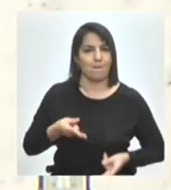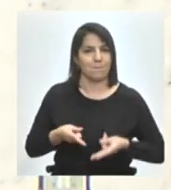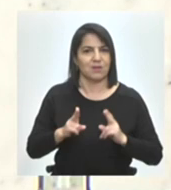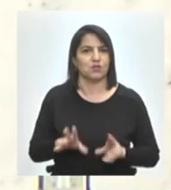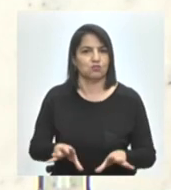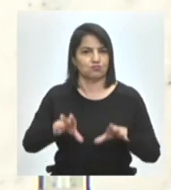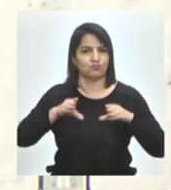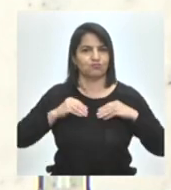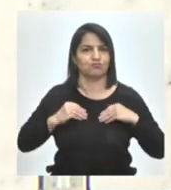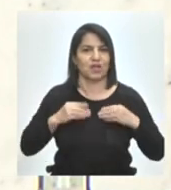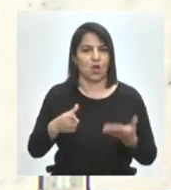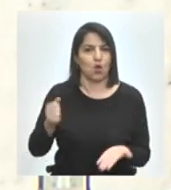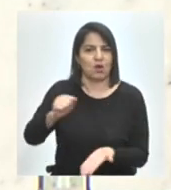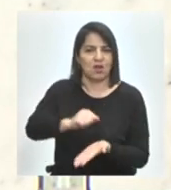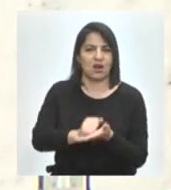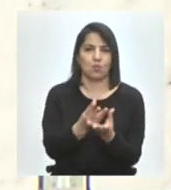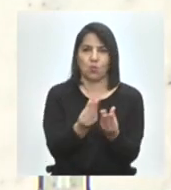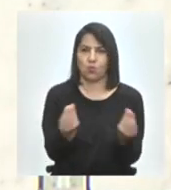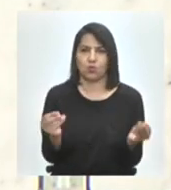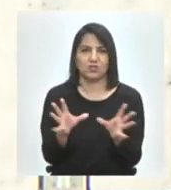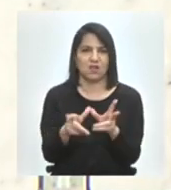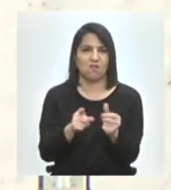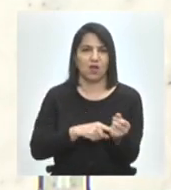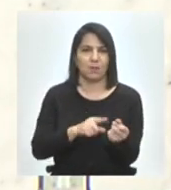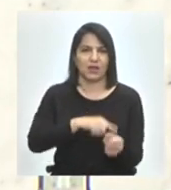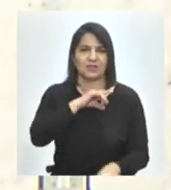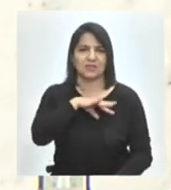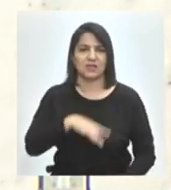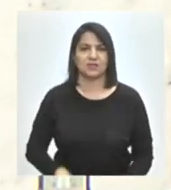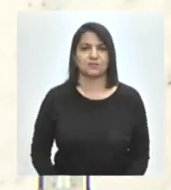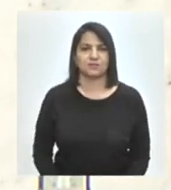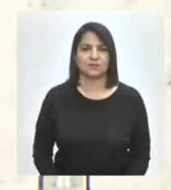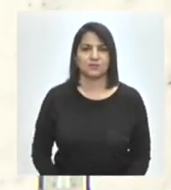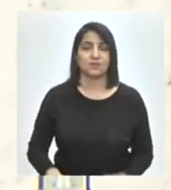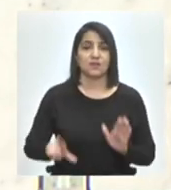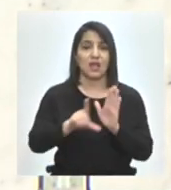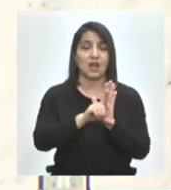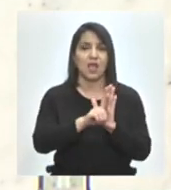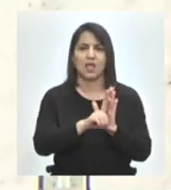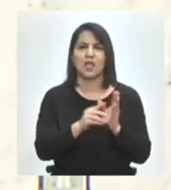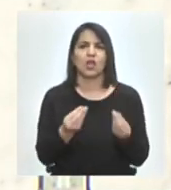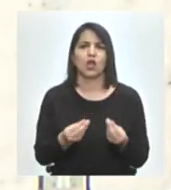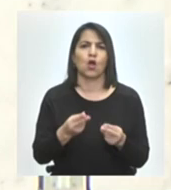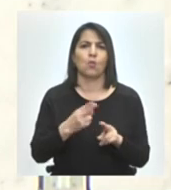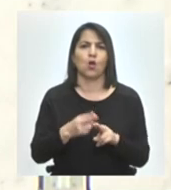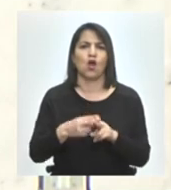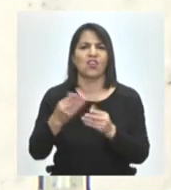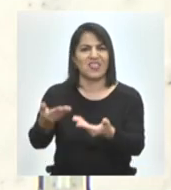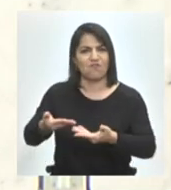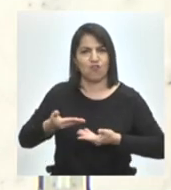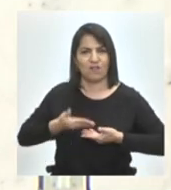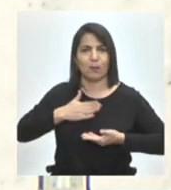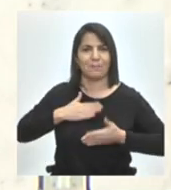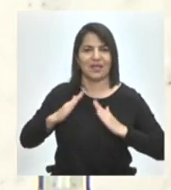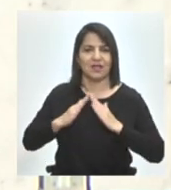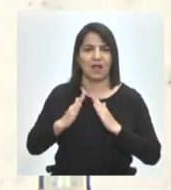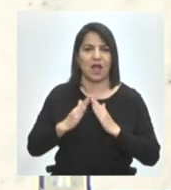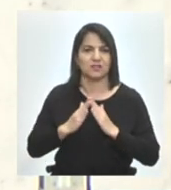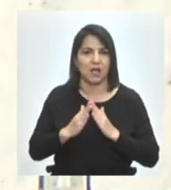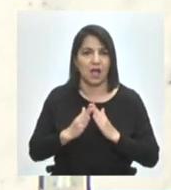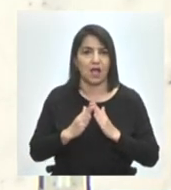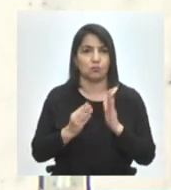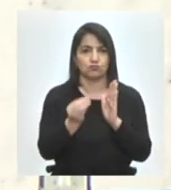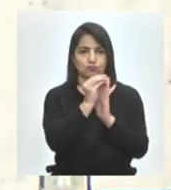una sentida demanda de muchas familias chilenas a través de la ley conocida como Devuélveme la Casa, que establece un